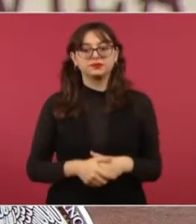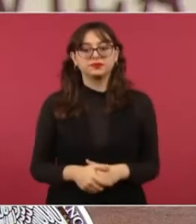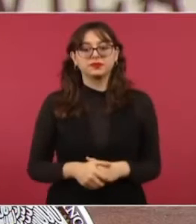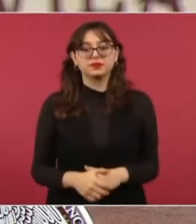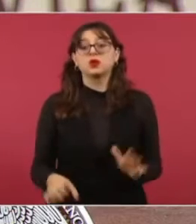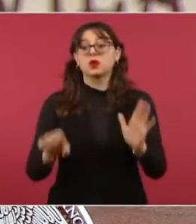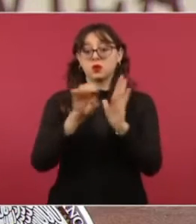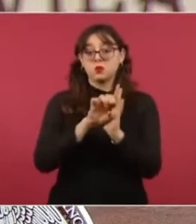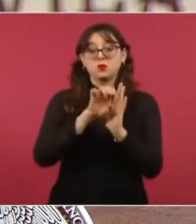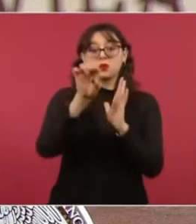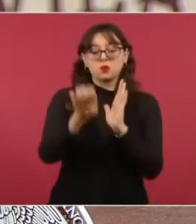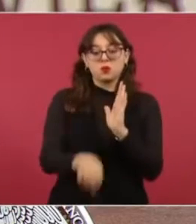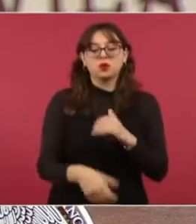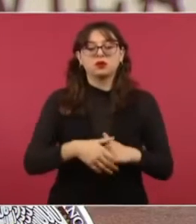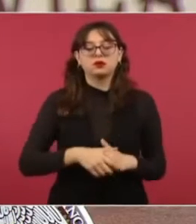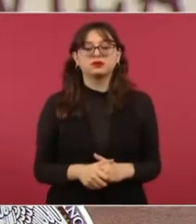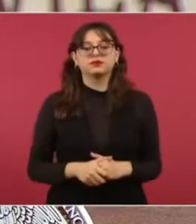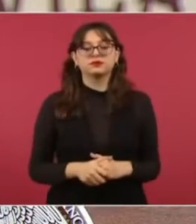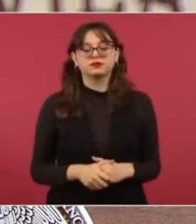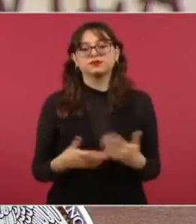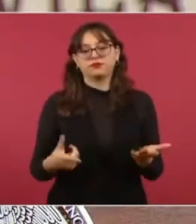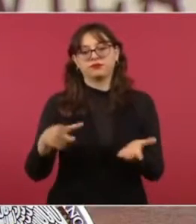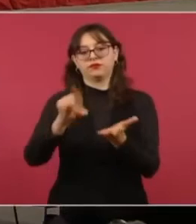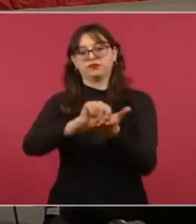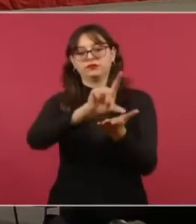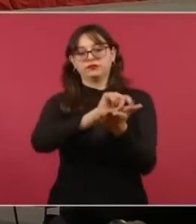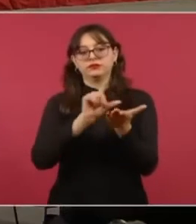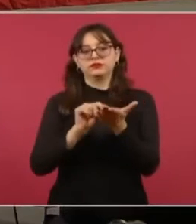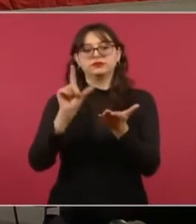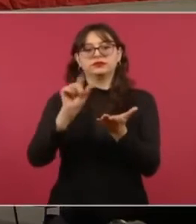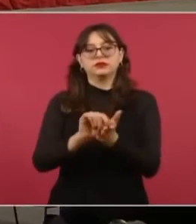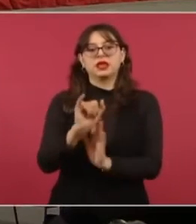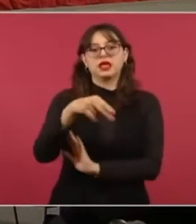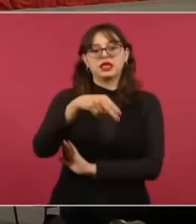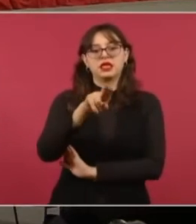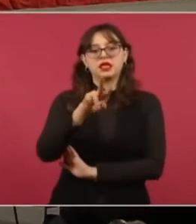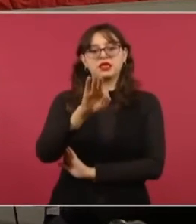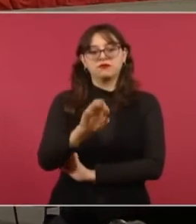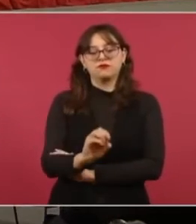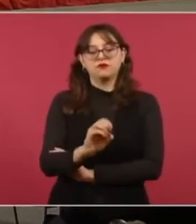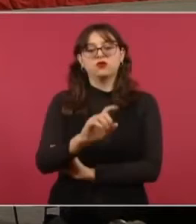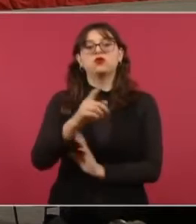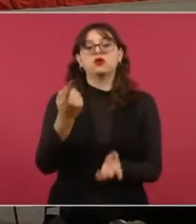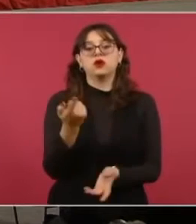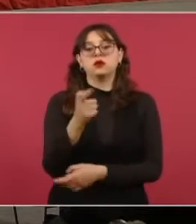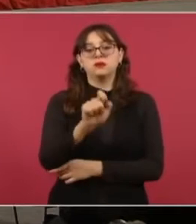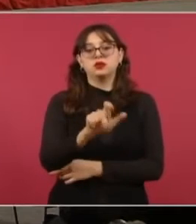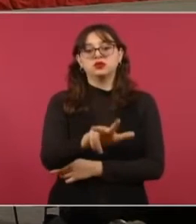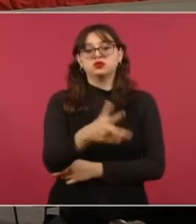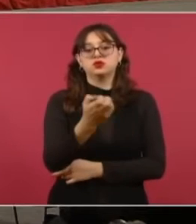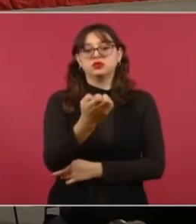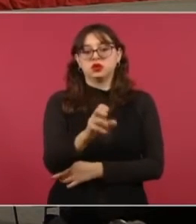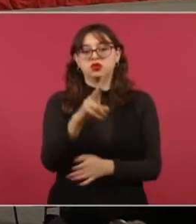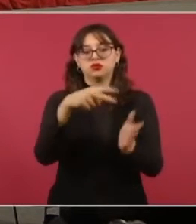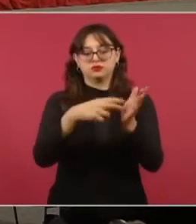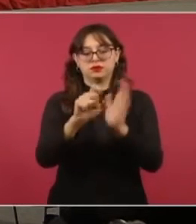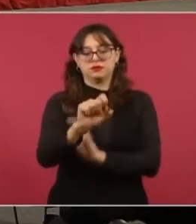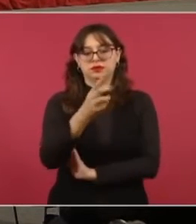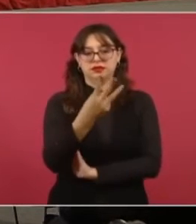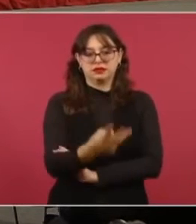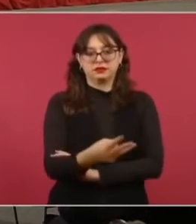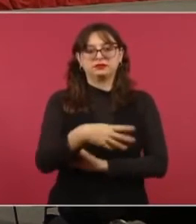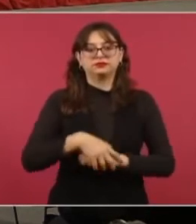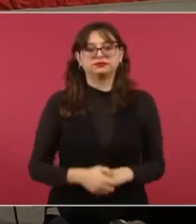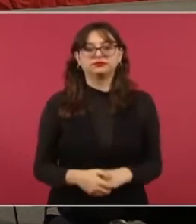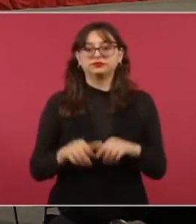la publicación en Twitter de la cuenta InfoCDMX News del 28 de enero de 2023, con una imagen